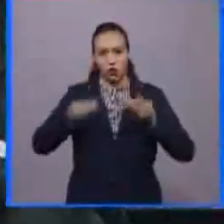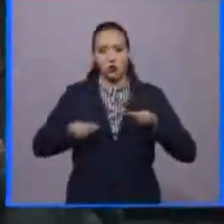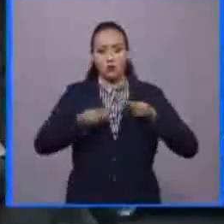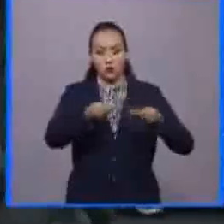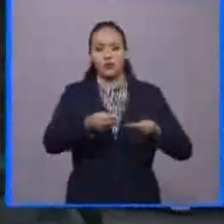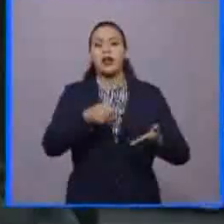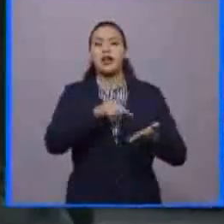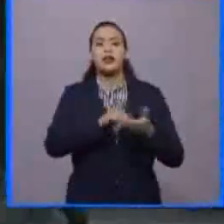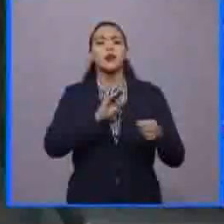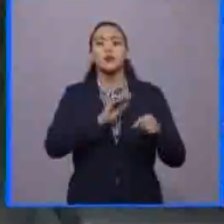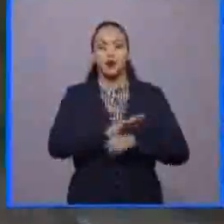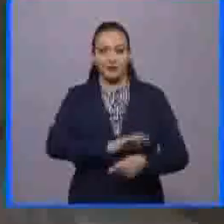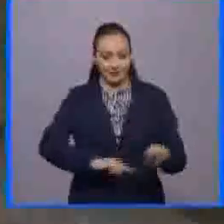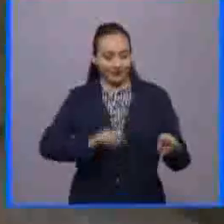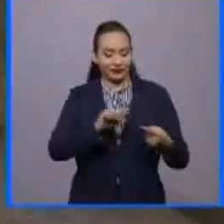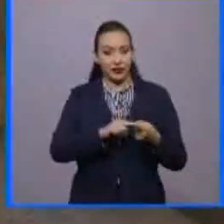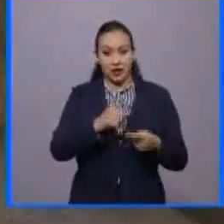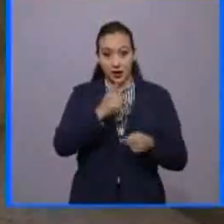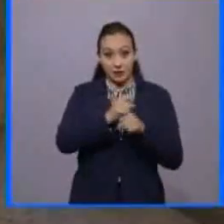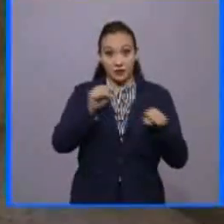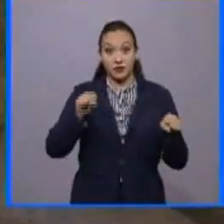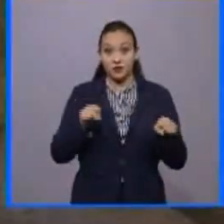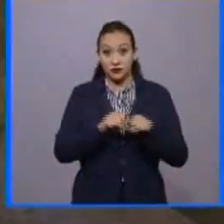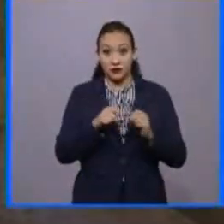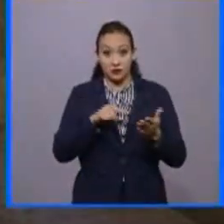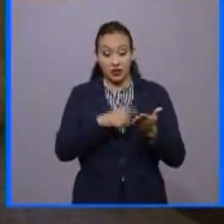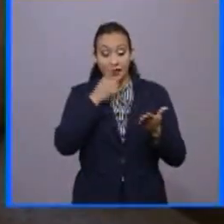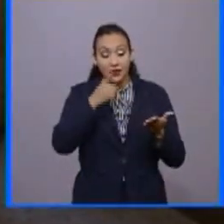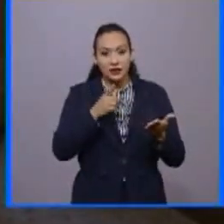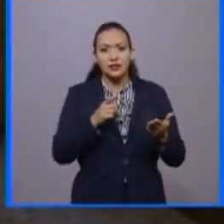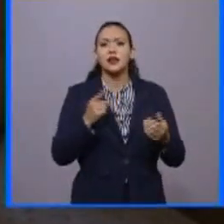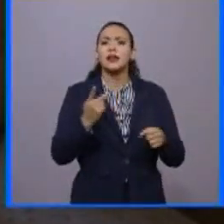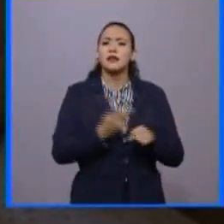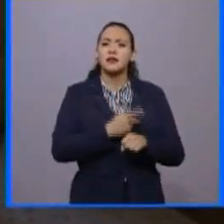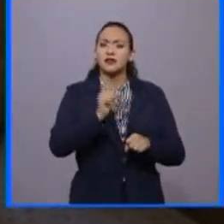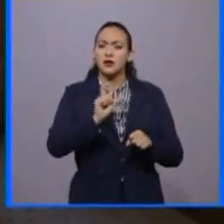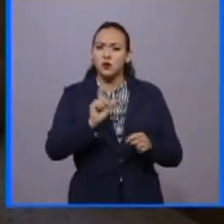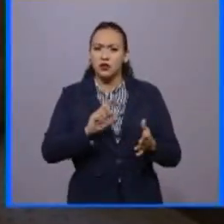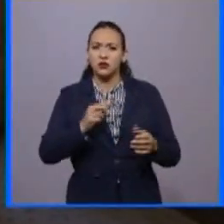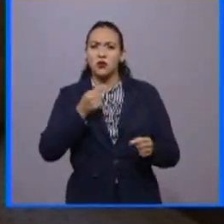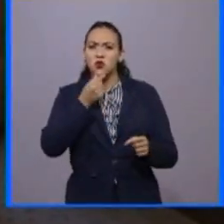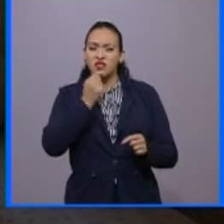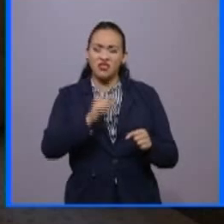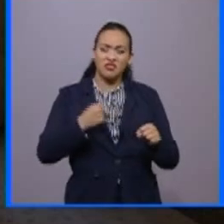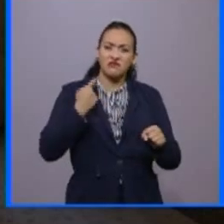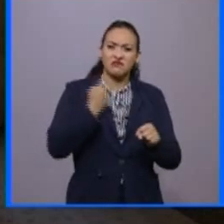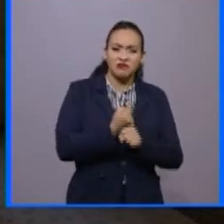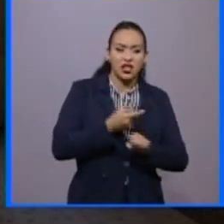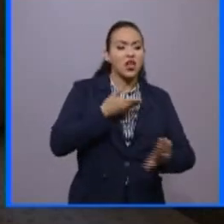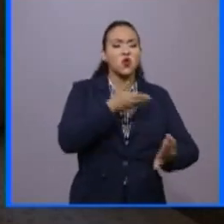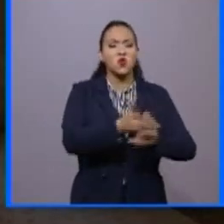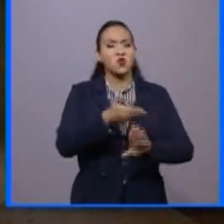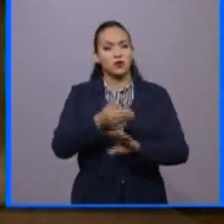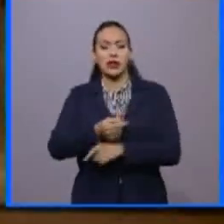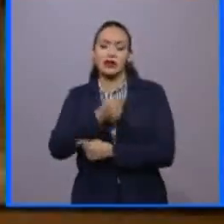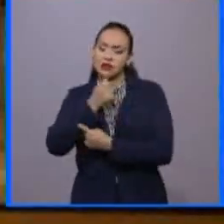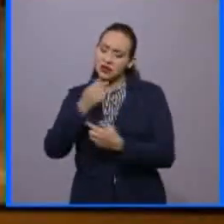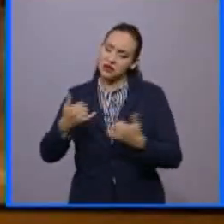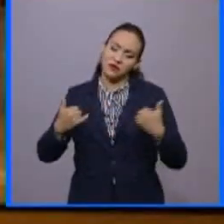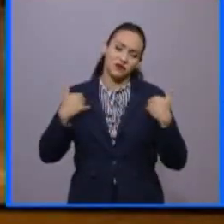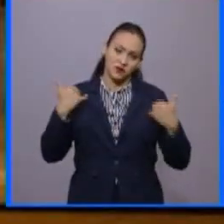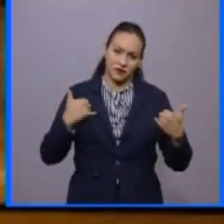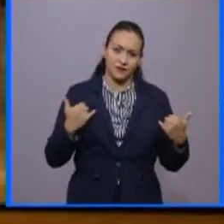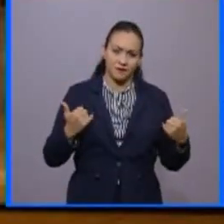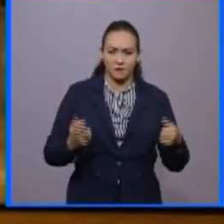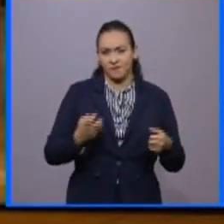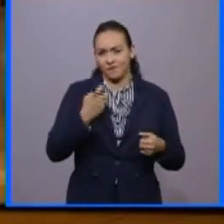entre las que destacó la determinación de la primera sala sobre delitos sexuales cometidos contra niños, niñas y adolescentes en México,